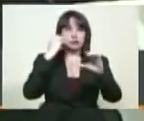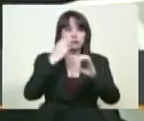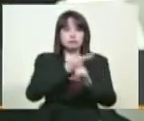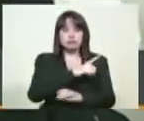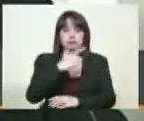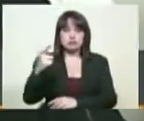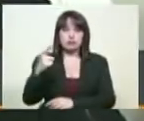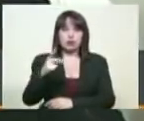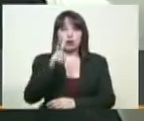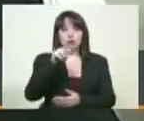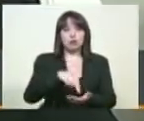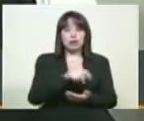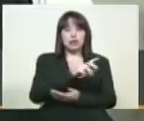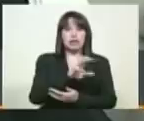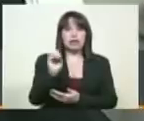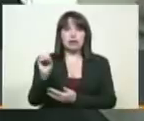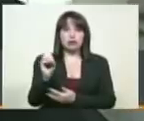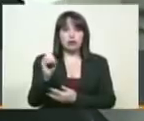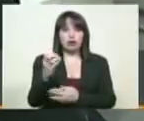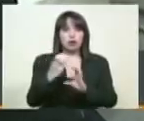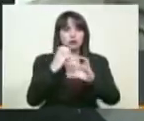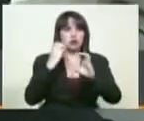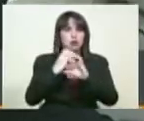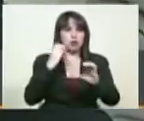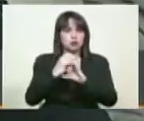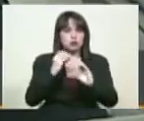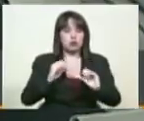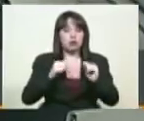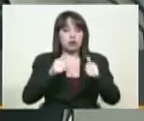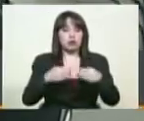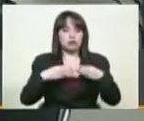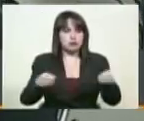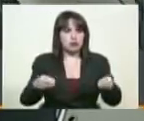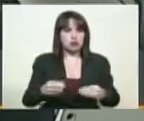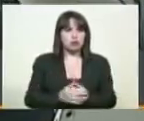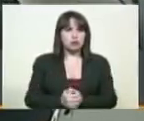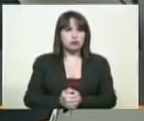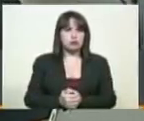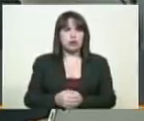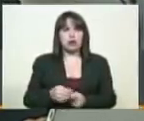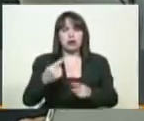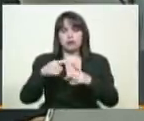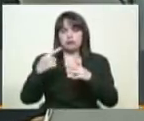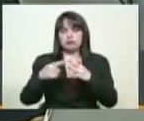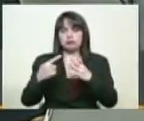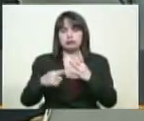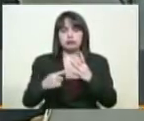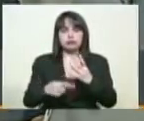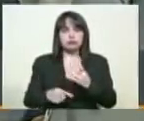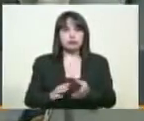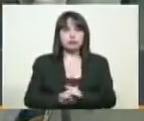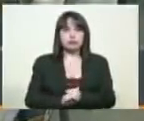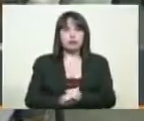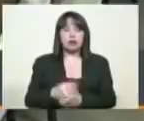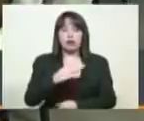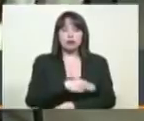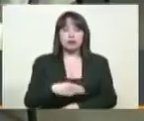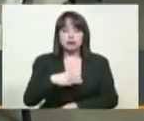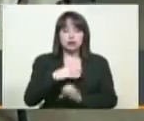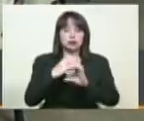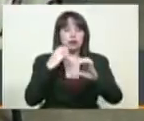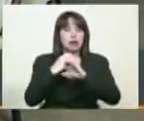2500 autobuses extras vivos si lo hubiéramos inaugurado todas las rutas de la visión transporte